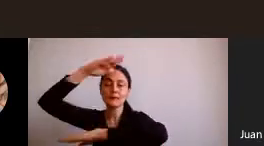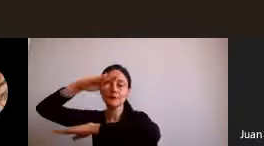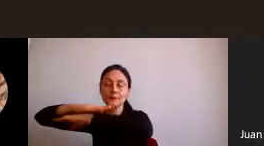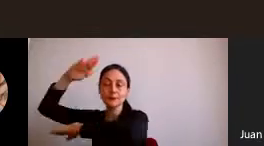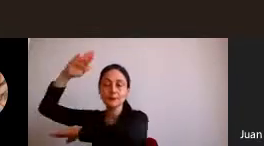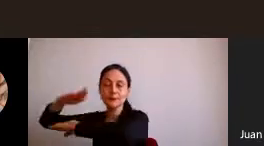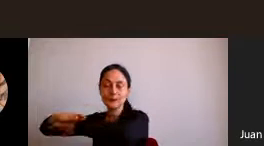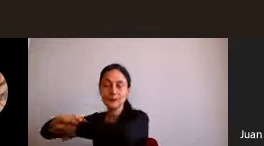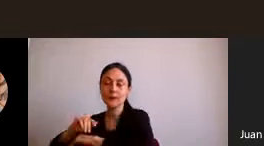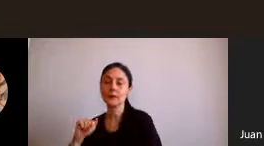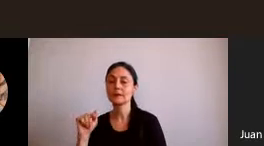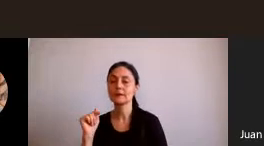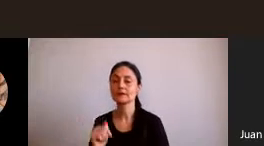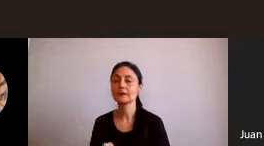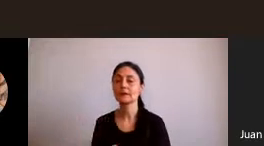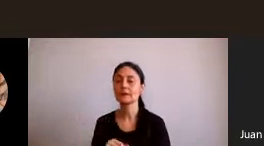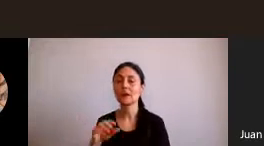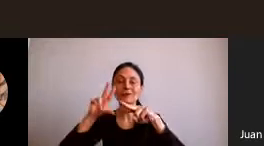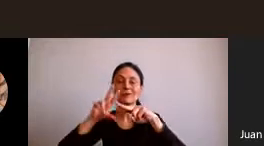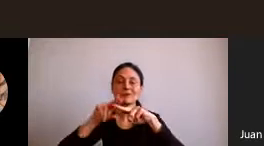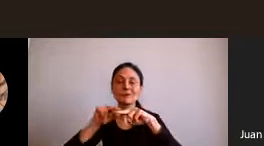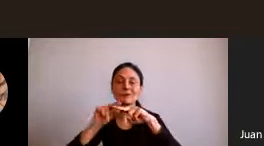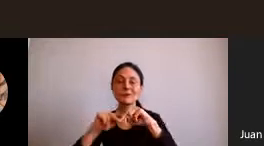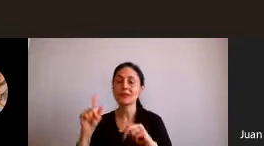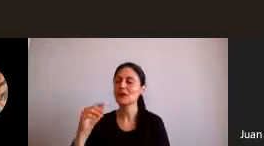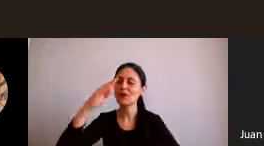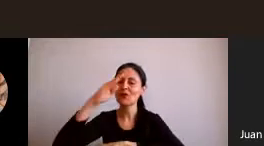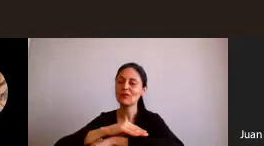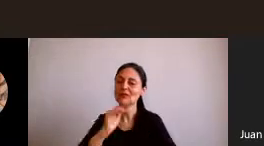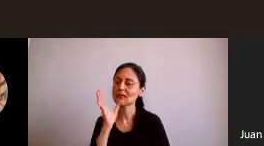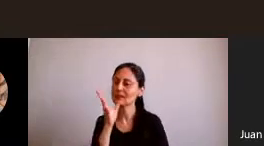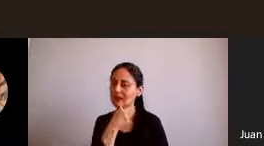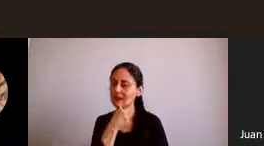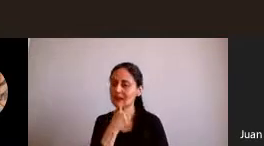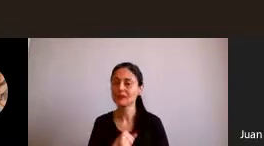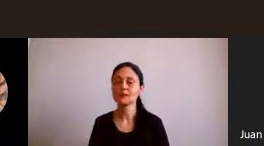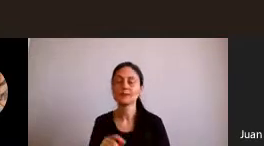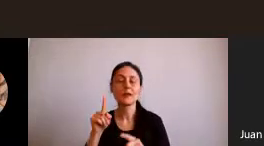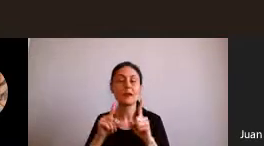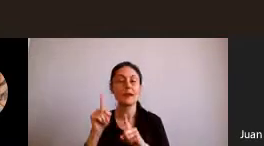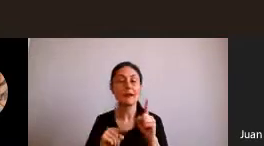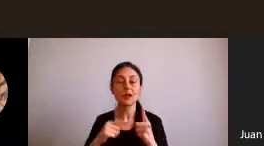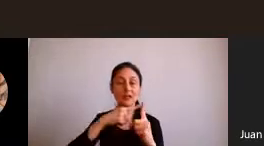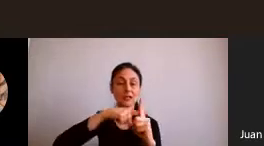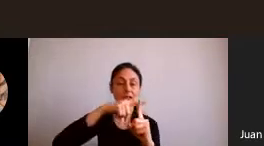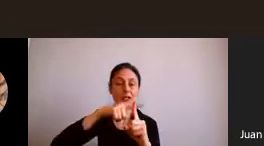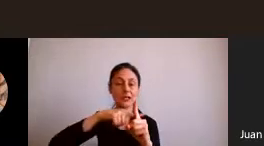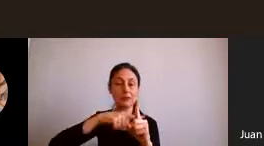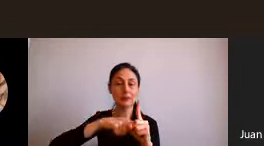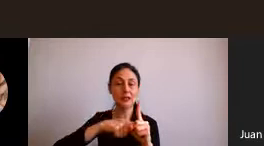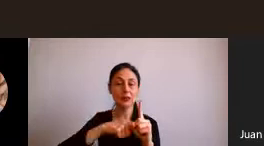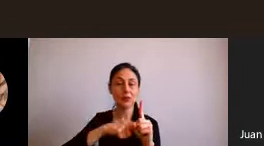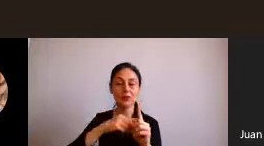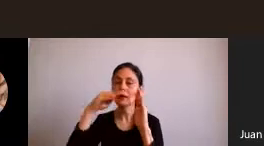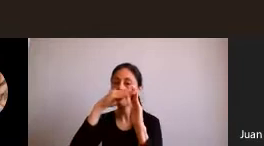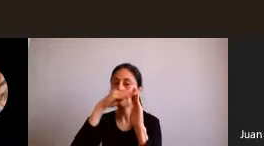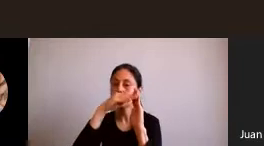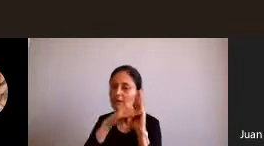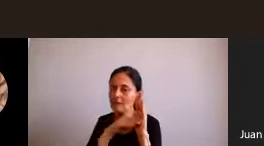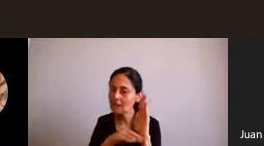Las temperaturas en general son un poquito más bajas que en las otras unidades, por las condiciones médicas del paciente. Y hay otros elementos que